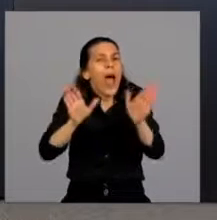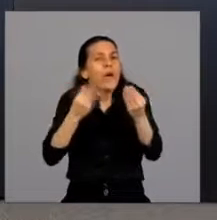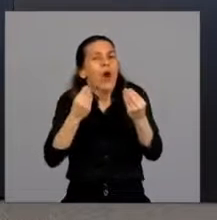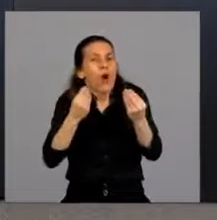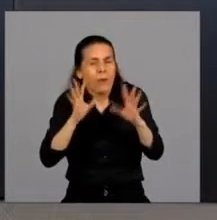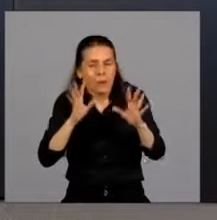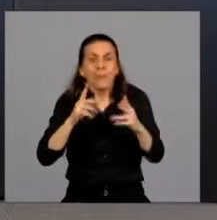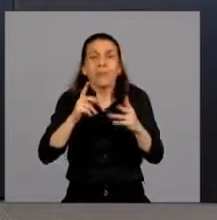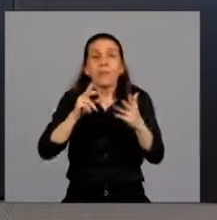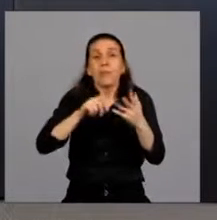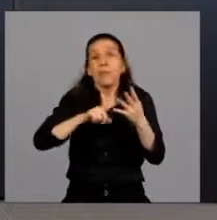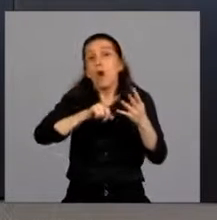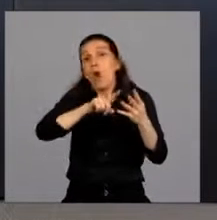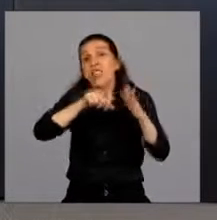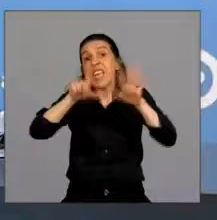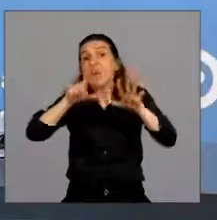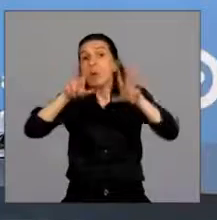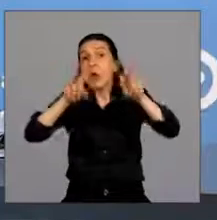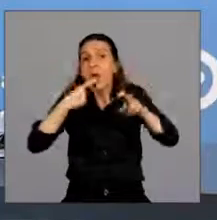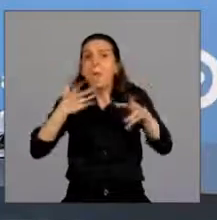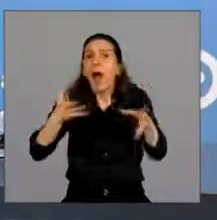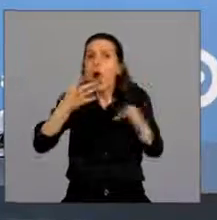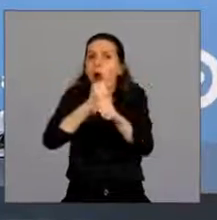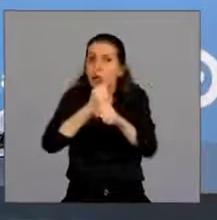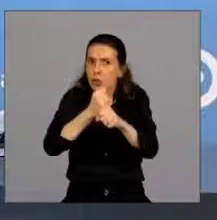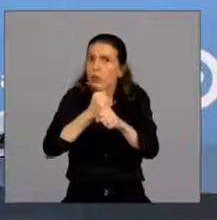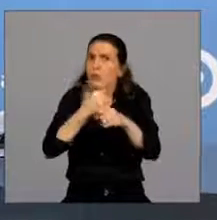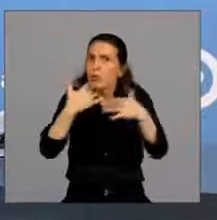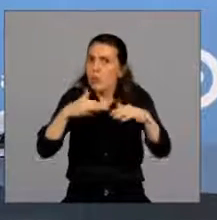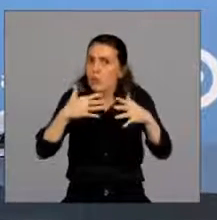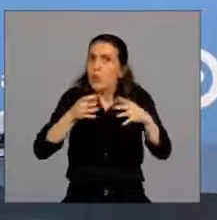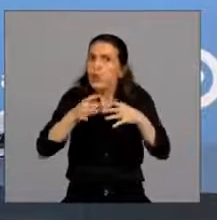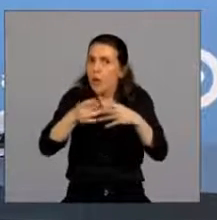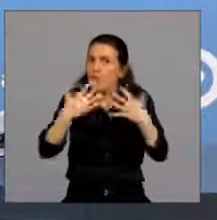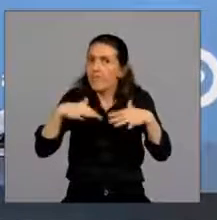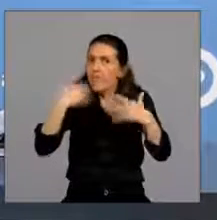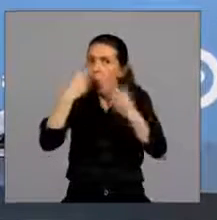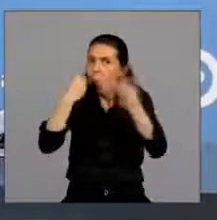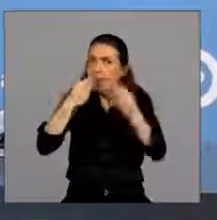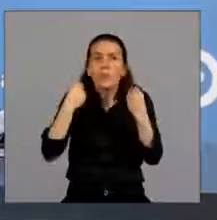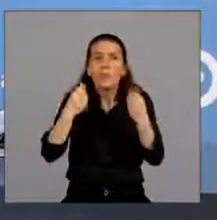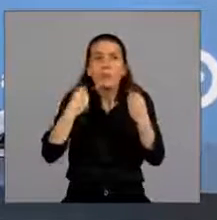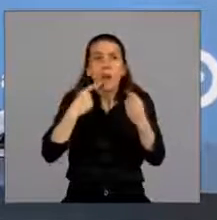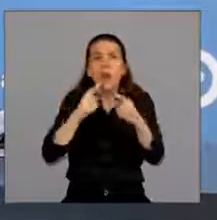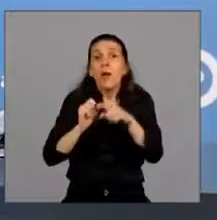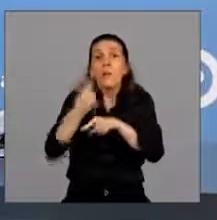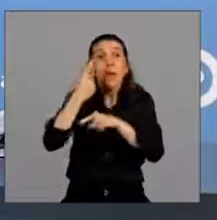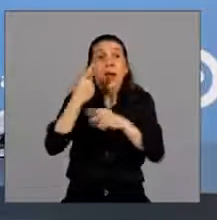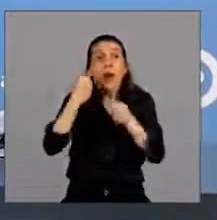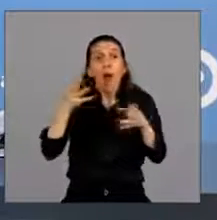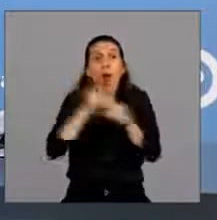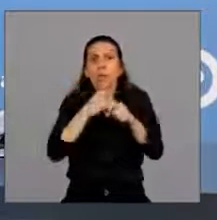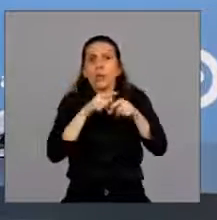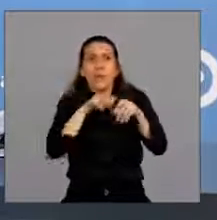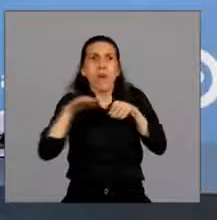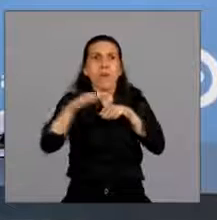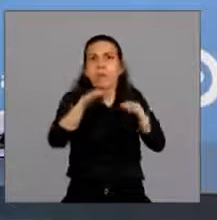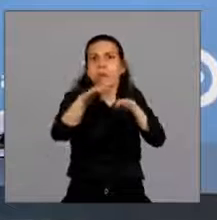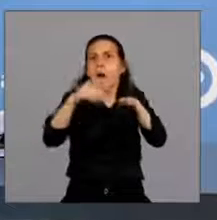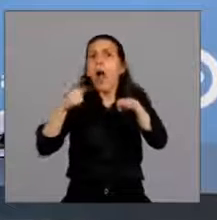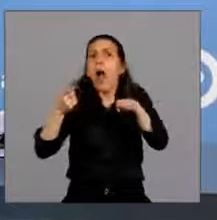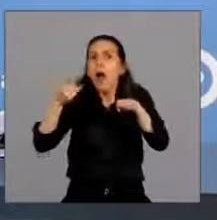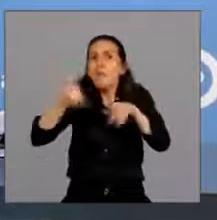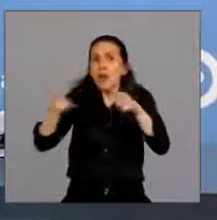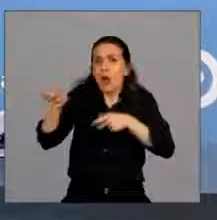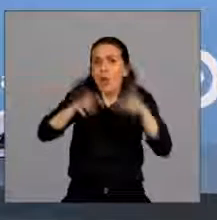Séptimo tema, el transporte público. También otro motivo de preocupación, por dos razones. Primero, porque son los que generan movilidad de un lado al otro y ayudan a que la gente